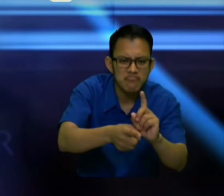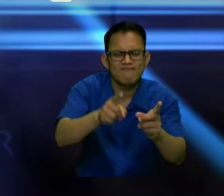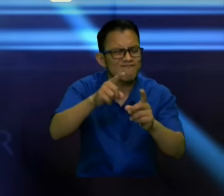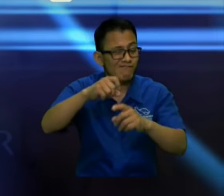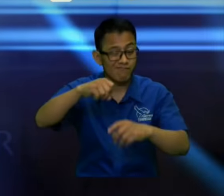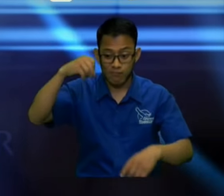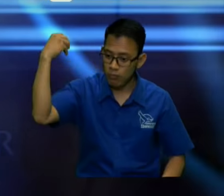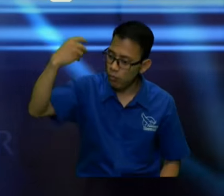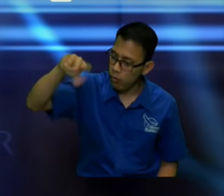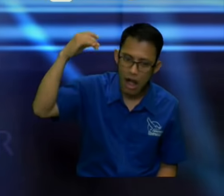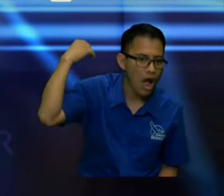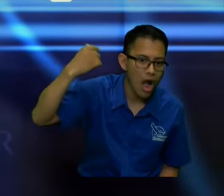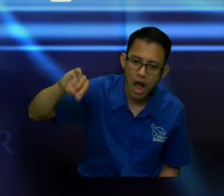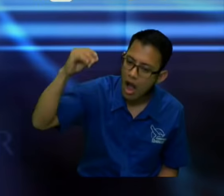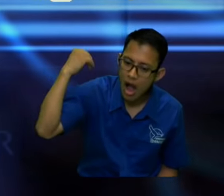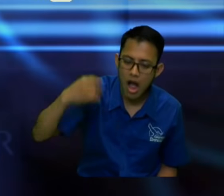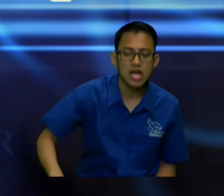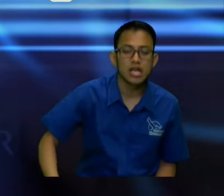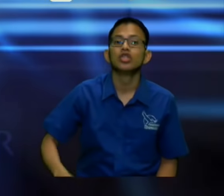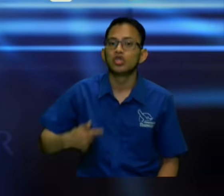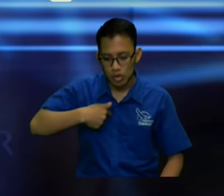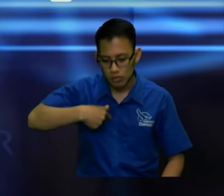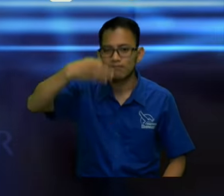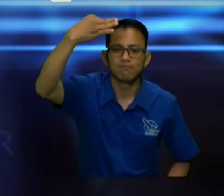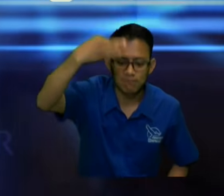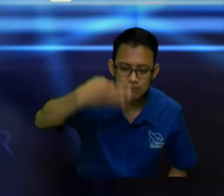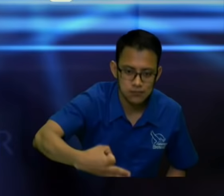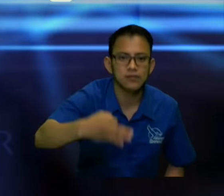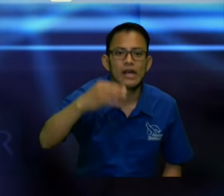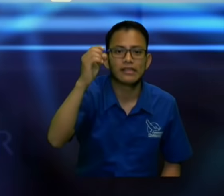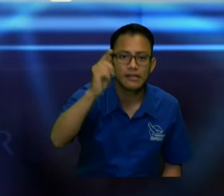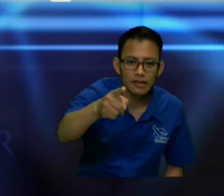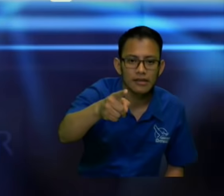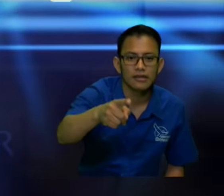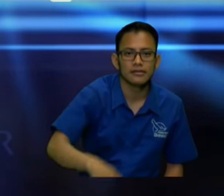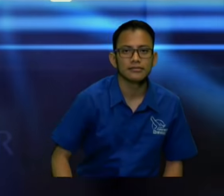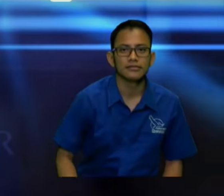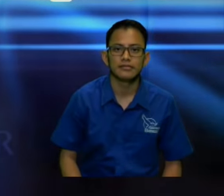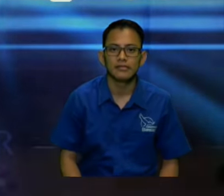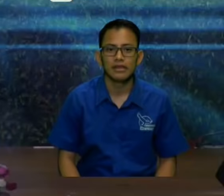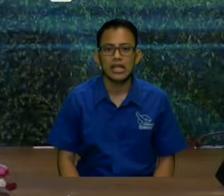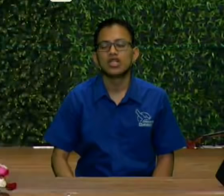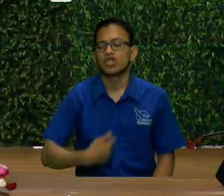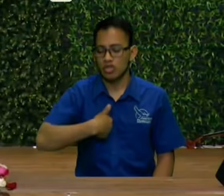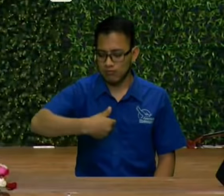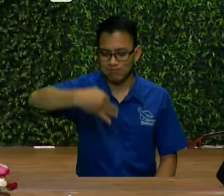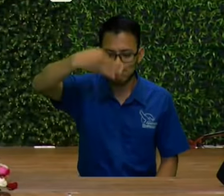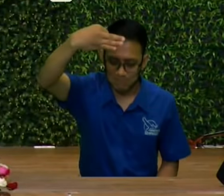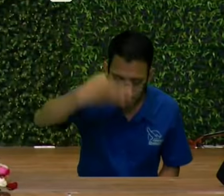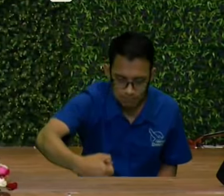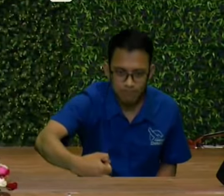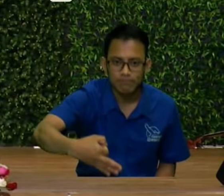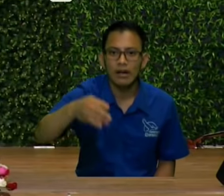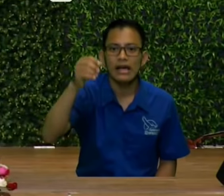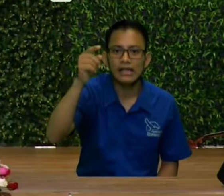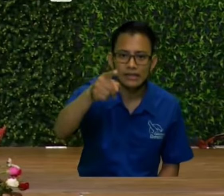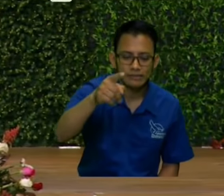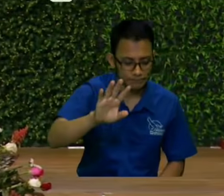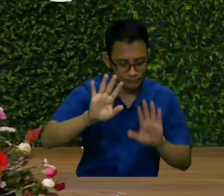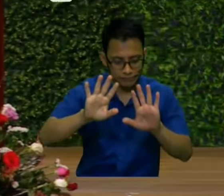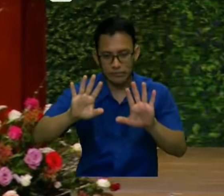Vas a ser transformado. Te lo puedo asegurar. Hermano, te lo puedo asegurar. A